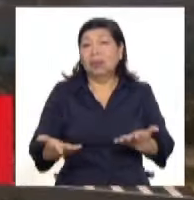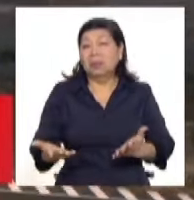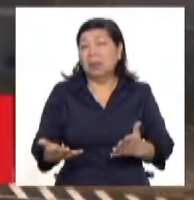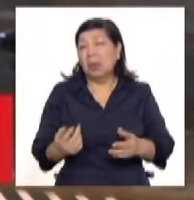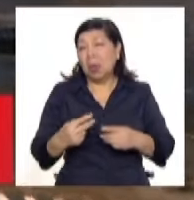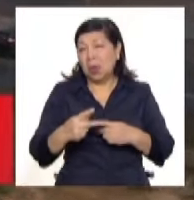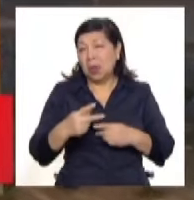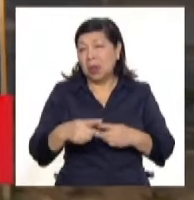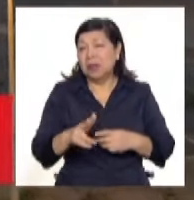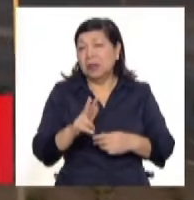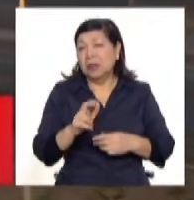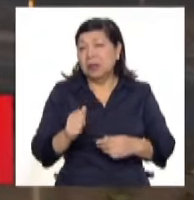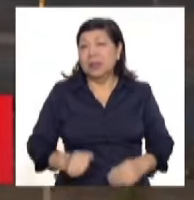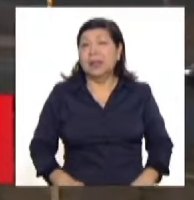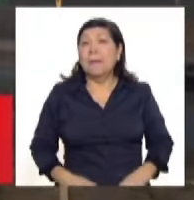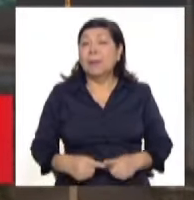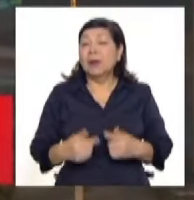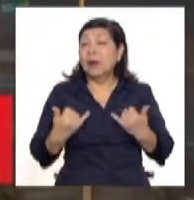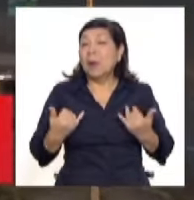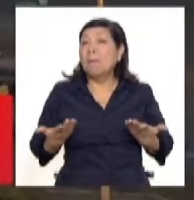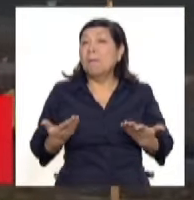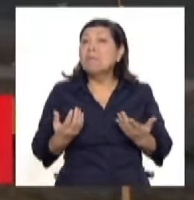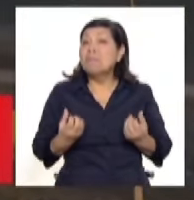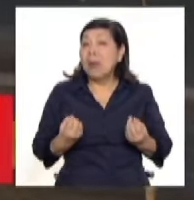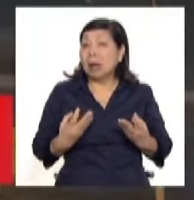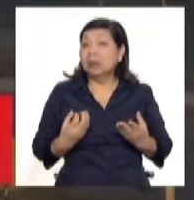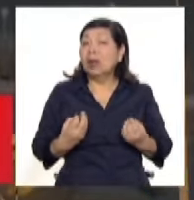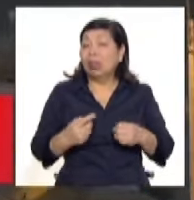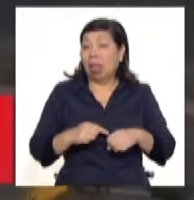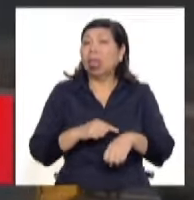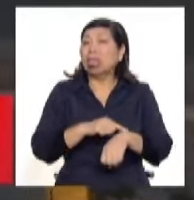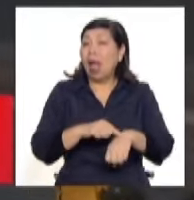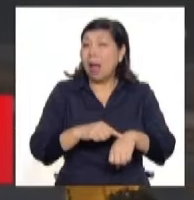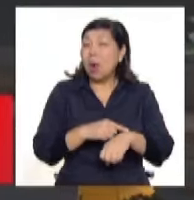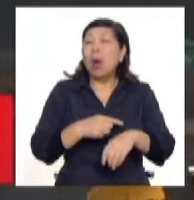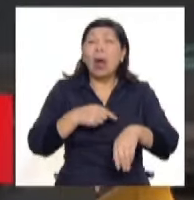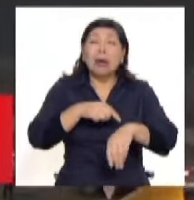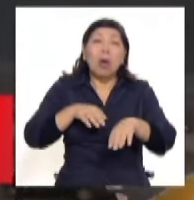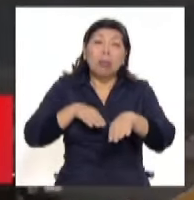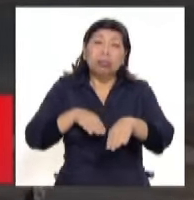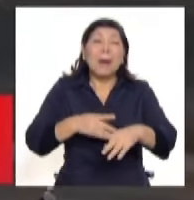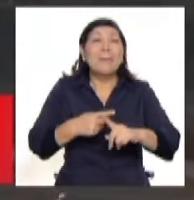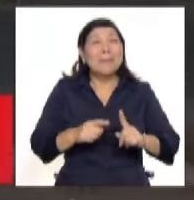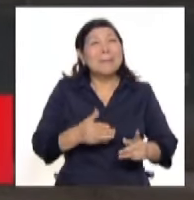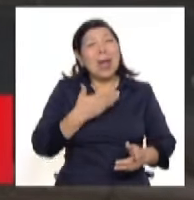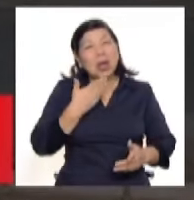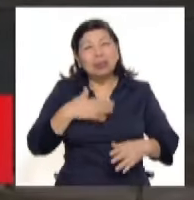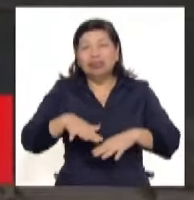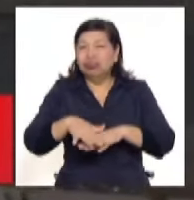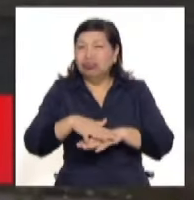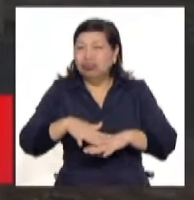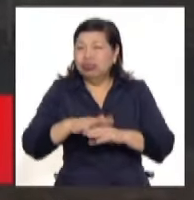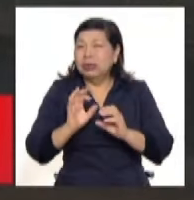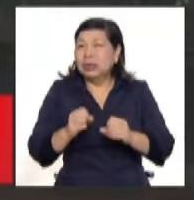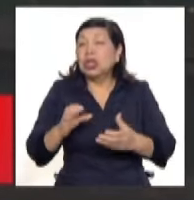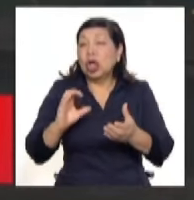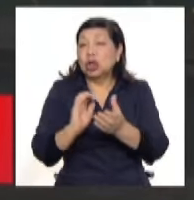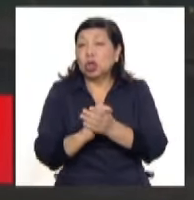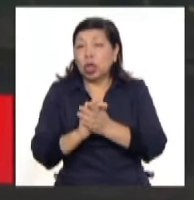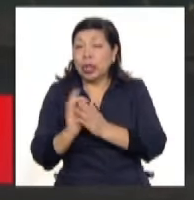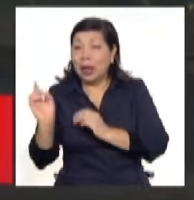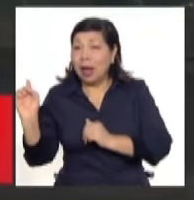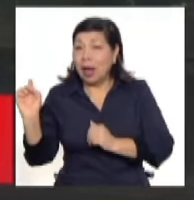a 1,300 km, y esto era bastante largo, por lo cual hemos dado preferencia al sentido de tránsito de Chorrillos